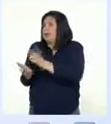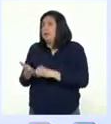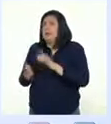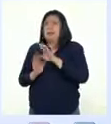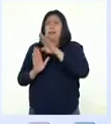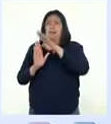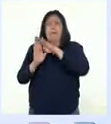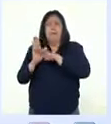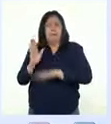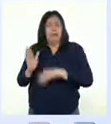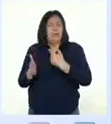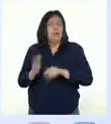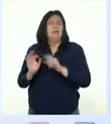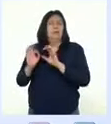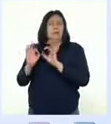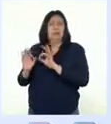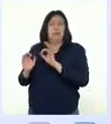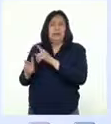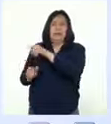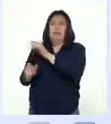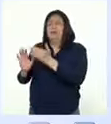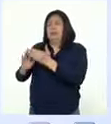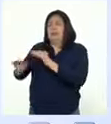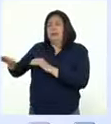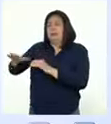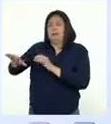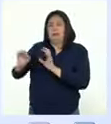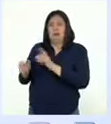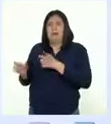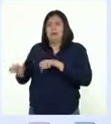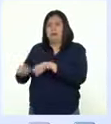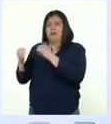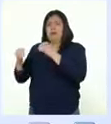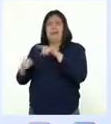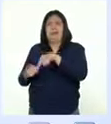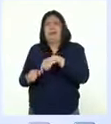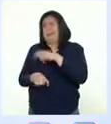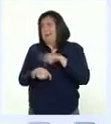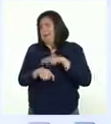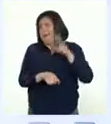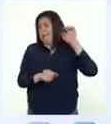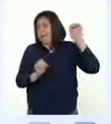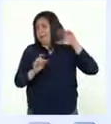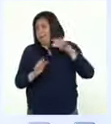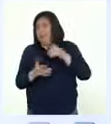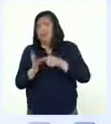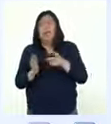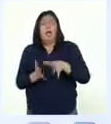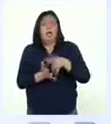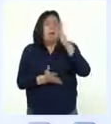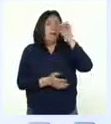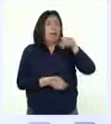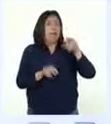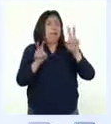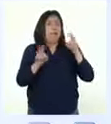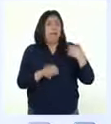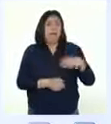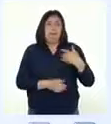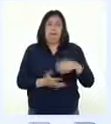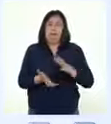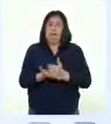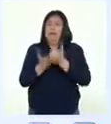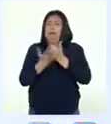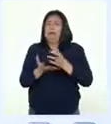para reducir la vulnerabilidad de la población frente a esta situación? Aprender de este tema nos va a